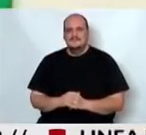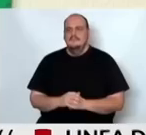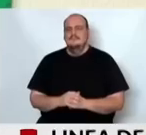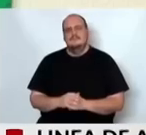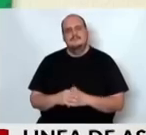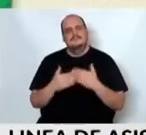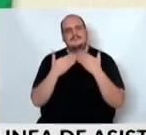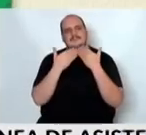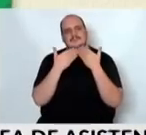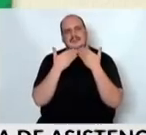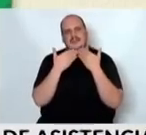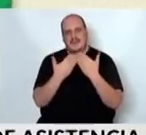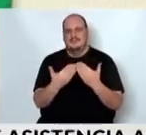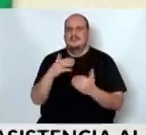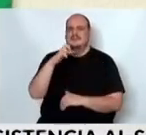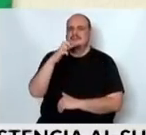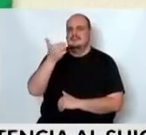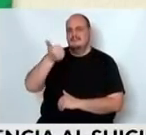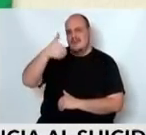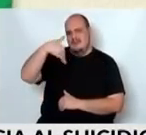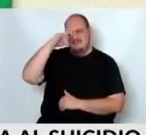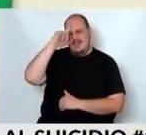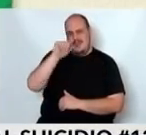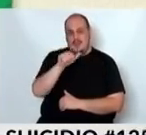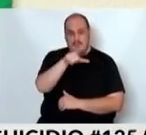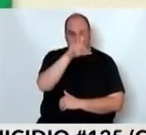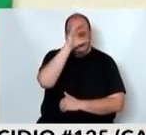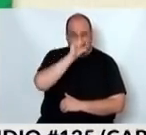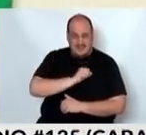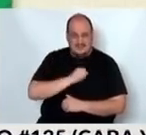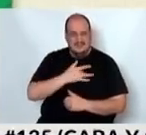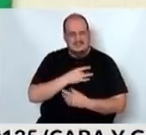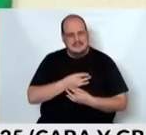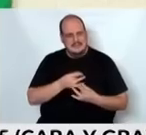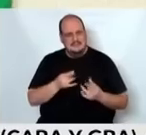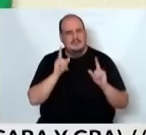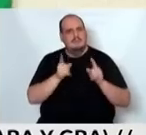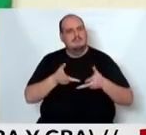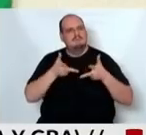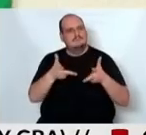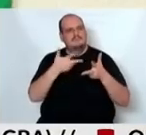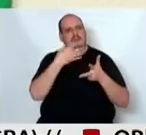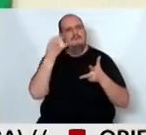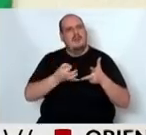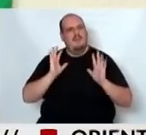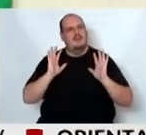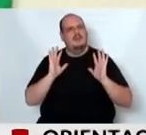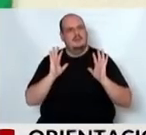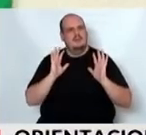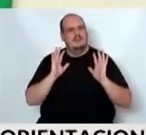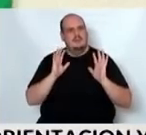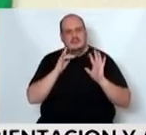Gracias nuevamente, Pamela, por la valentía, por la sensibilidad y por la verdad y por llevar el